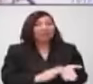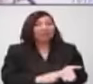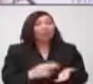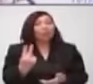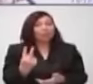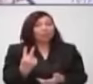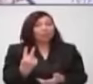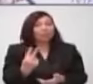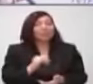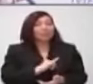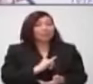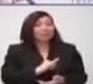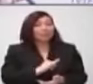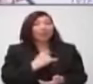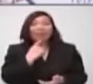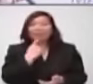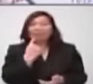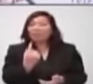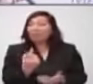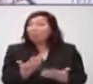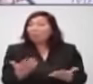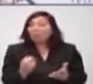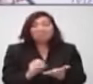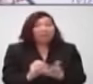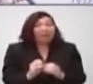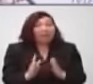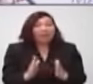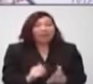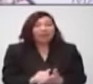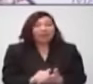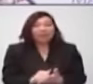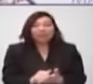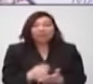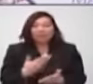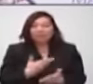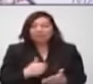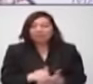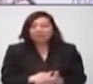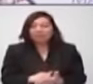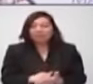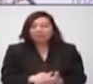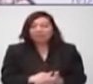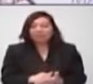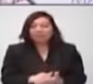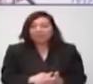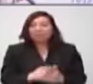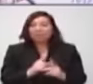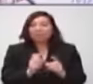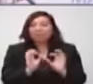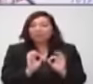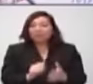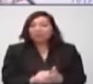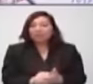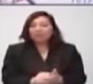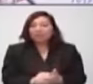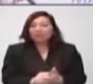ambas instituciones, señor presidente, han señalado no había claridad. Asimismo, señor presidente, es que para tener las preguntas completas y